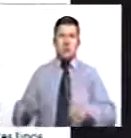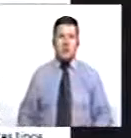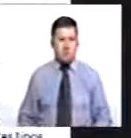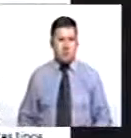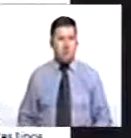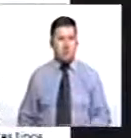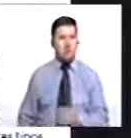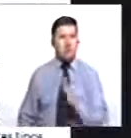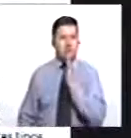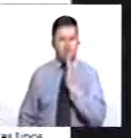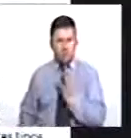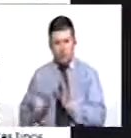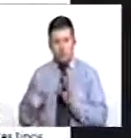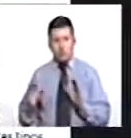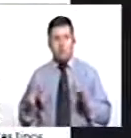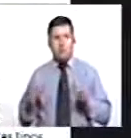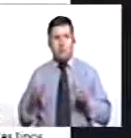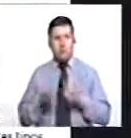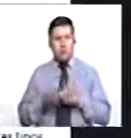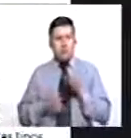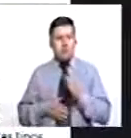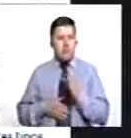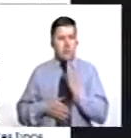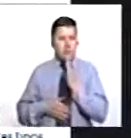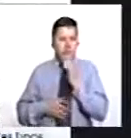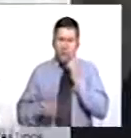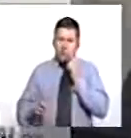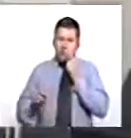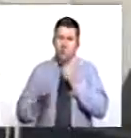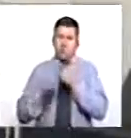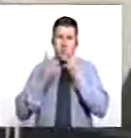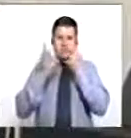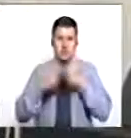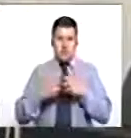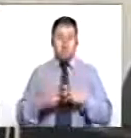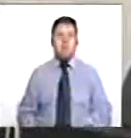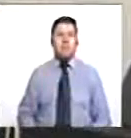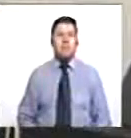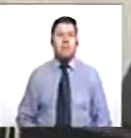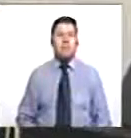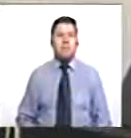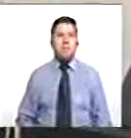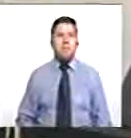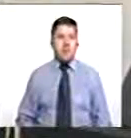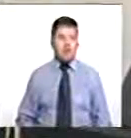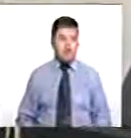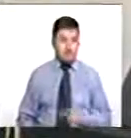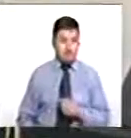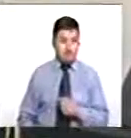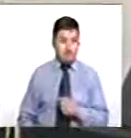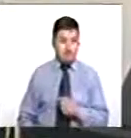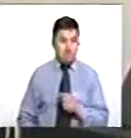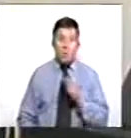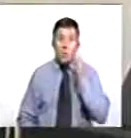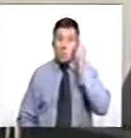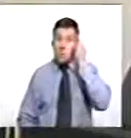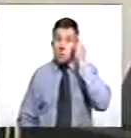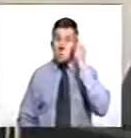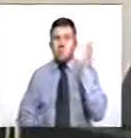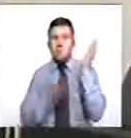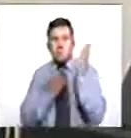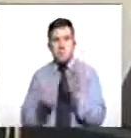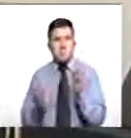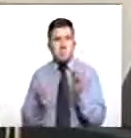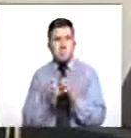podido realizar realmente y directamente la empresa. Esto, lógicamente, trajo